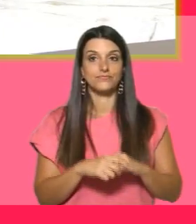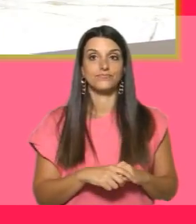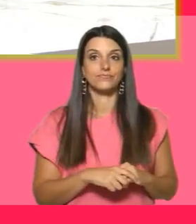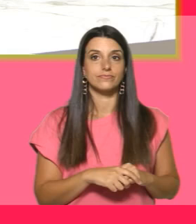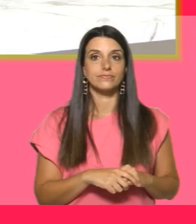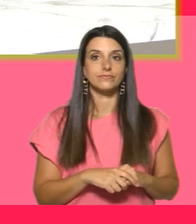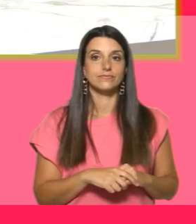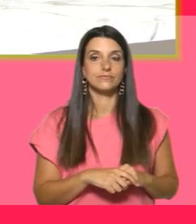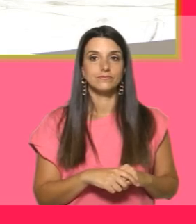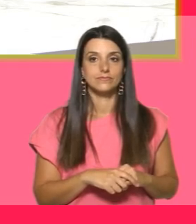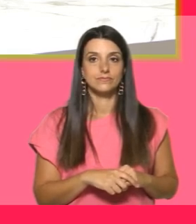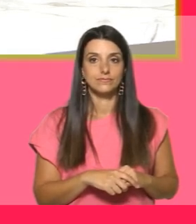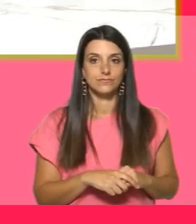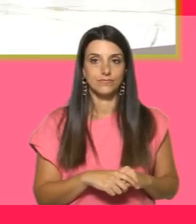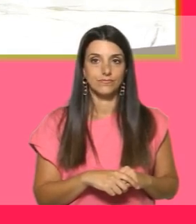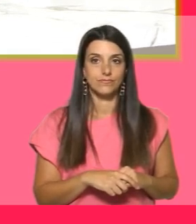Ahí.